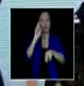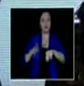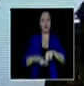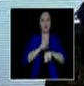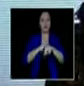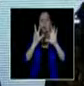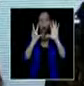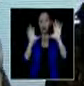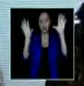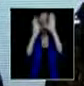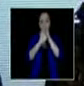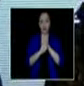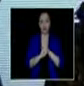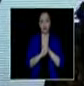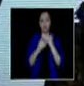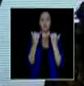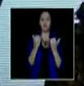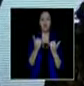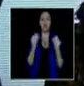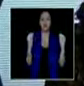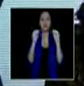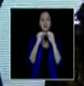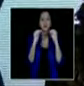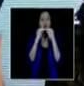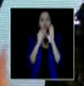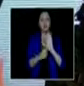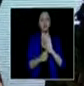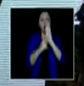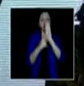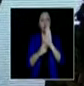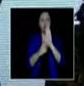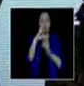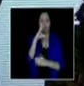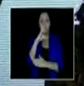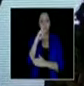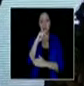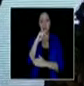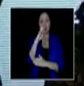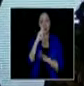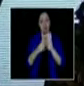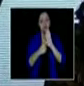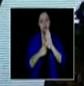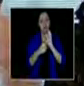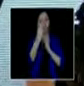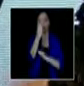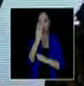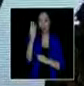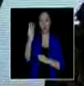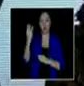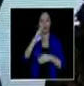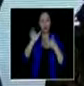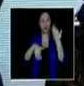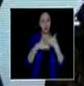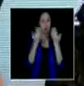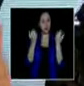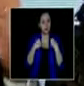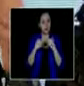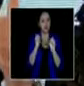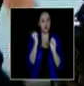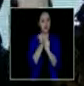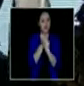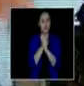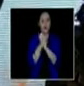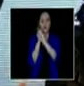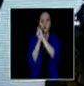Es importante que estas herramientas que presenta el Consejo Nacional Electoral en este esfuerzo compartido